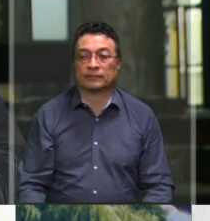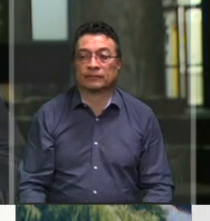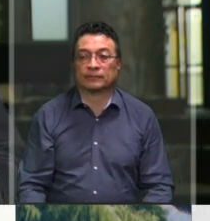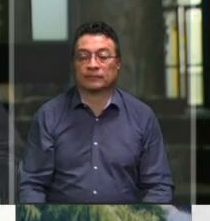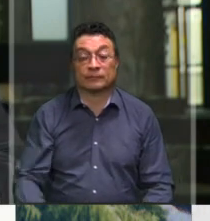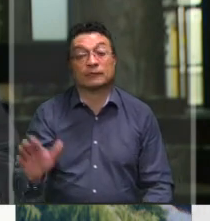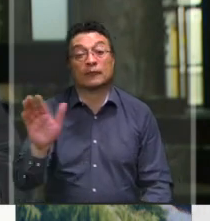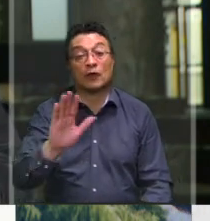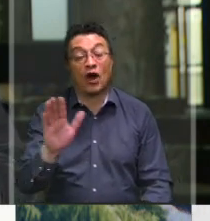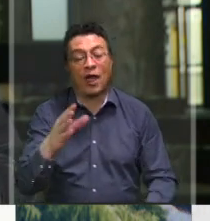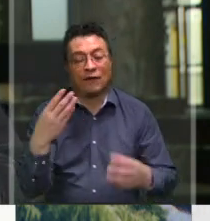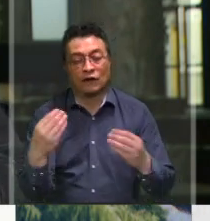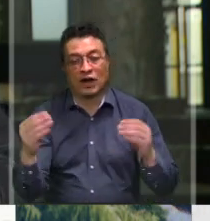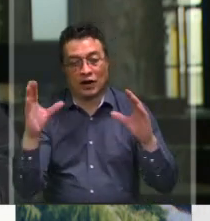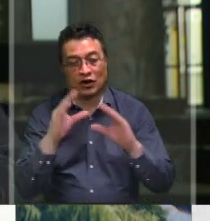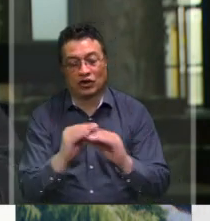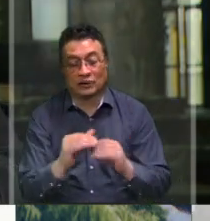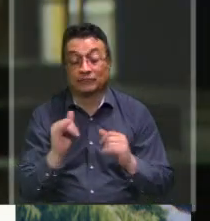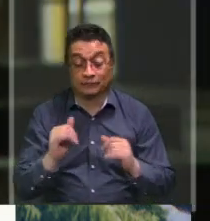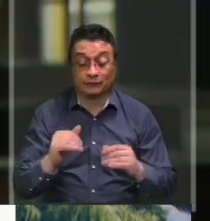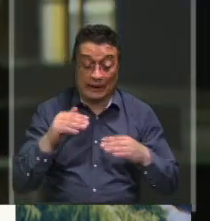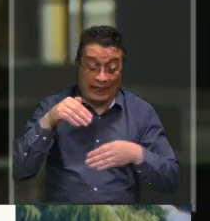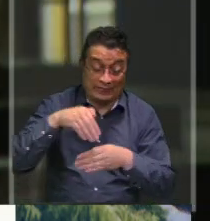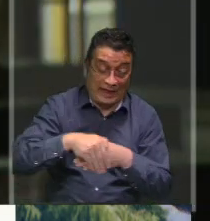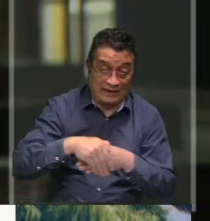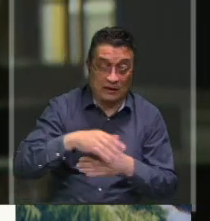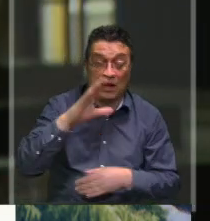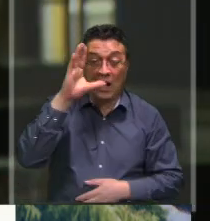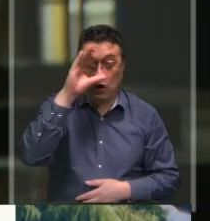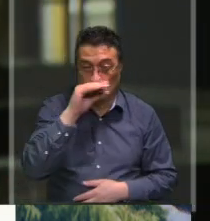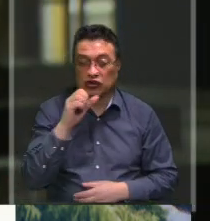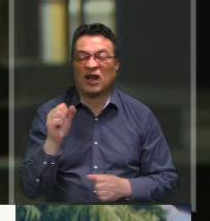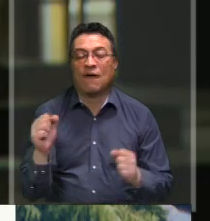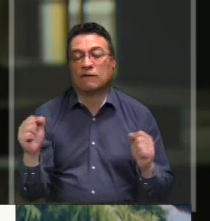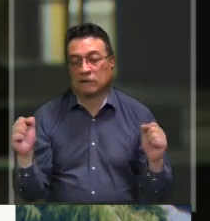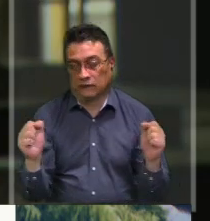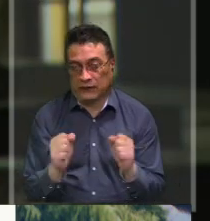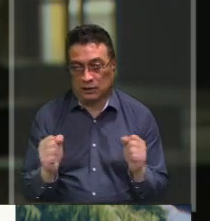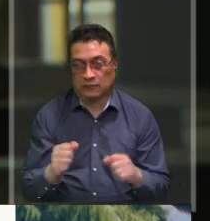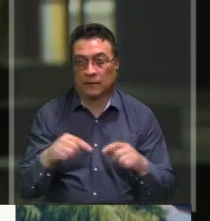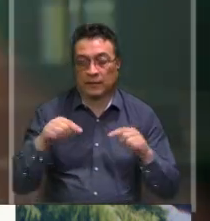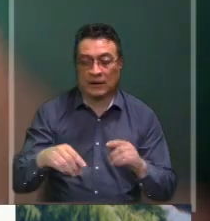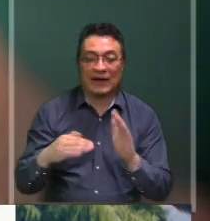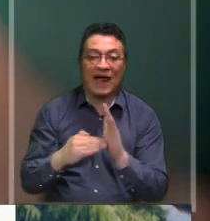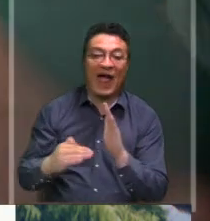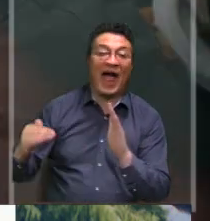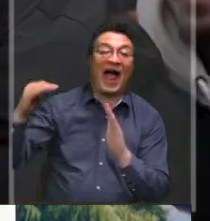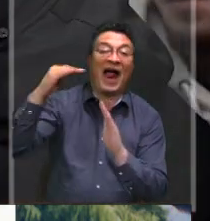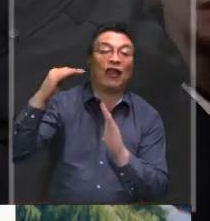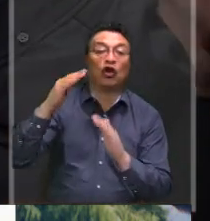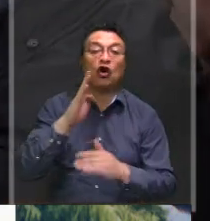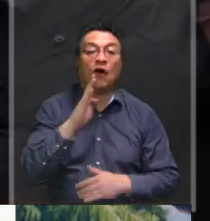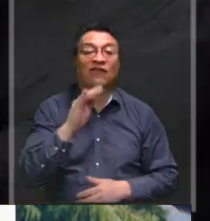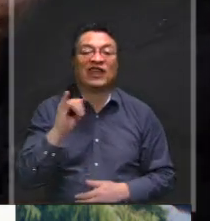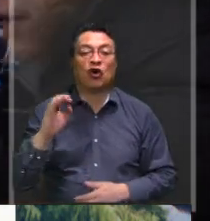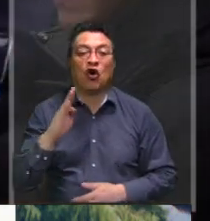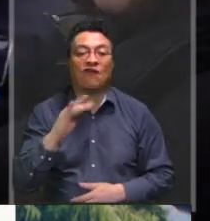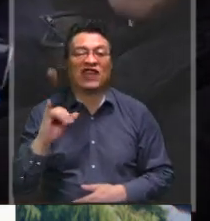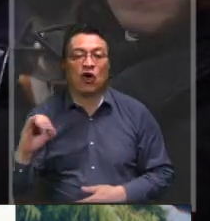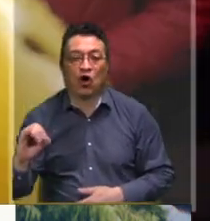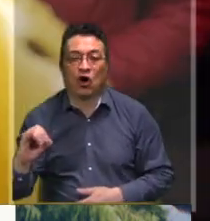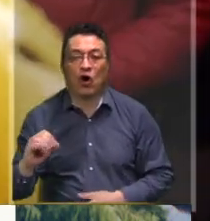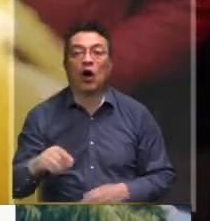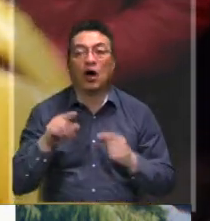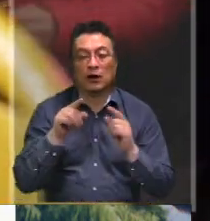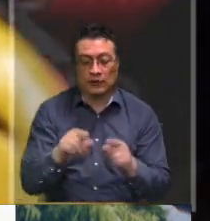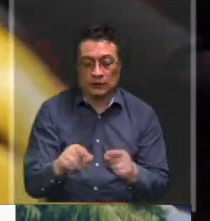Hola, buenas noches. Una tarde, una noche ya bastante fría acá en el Alto Biobío. Como ustedes decían, son distintas